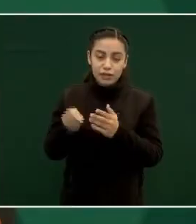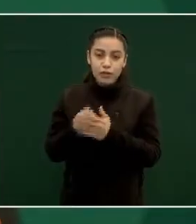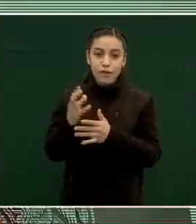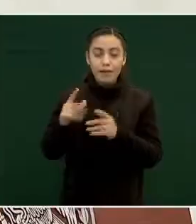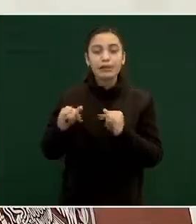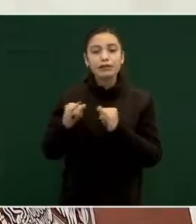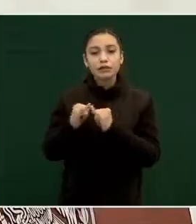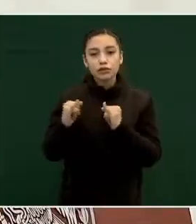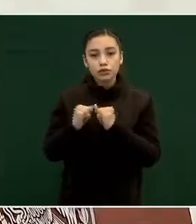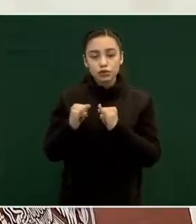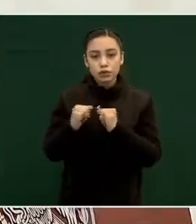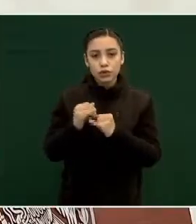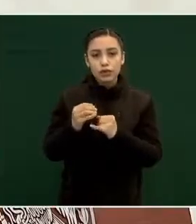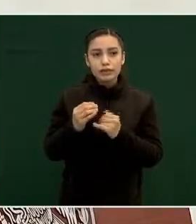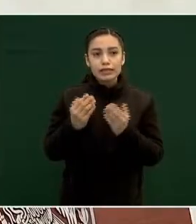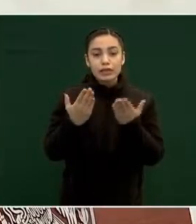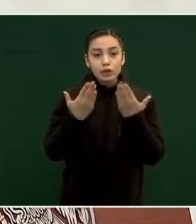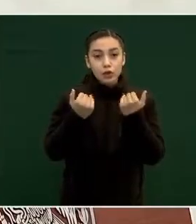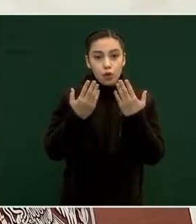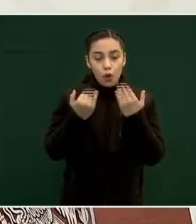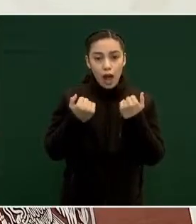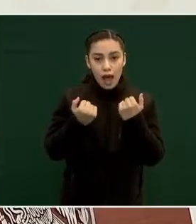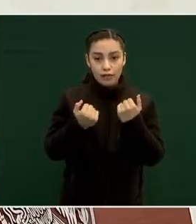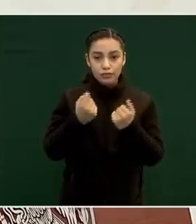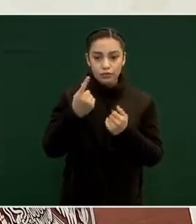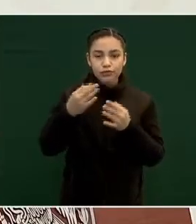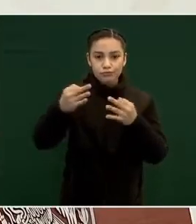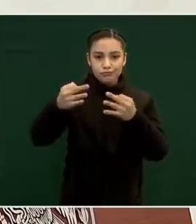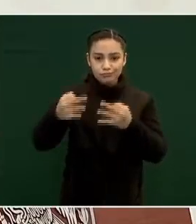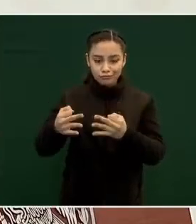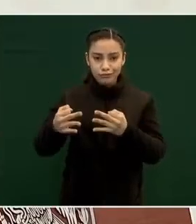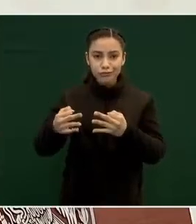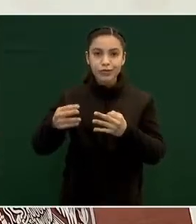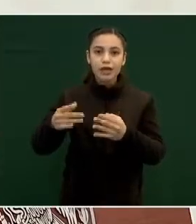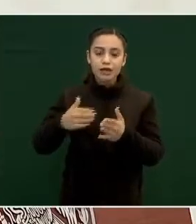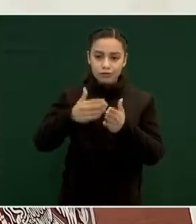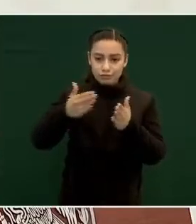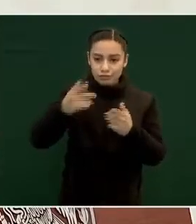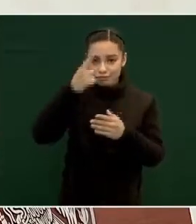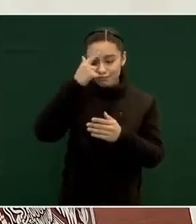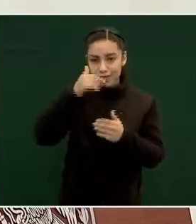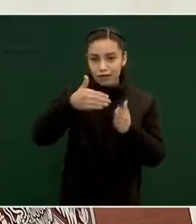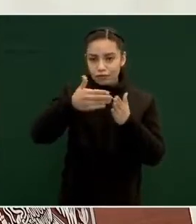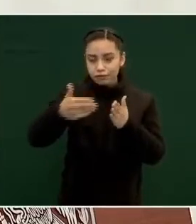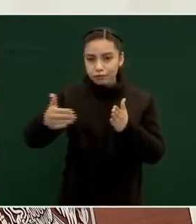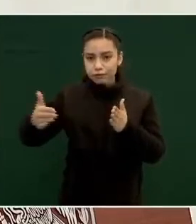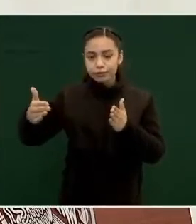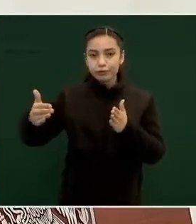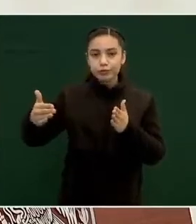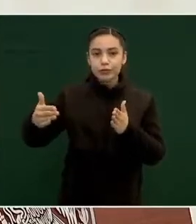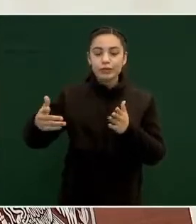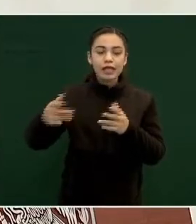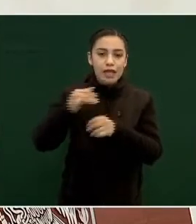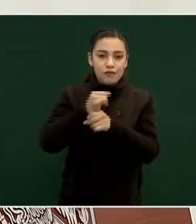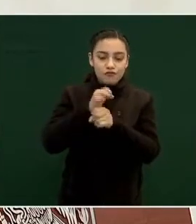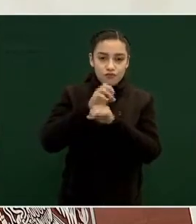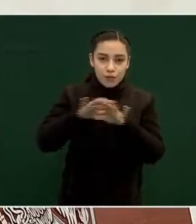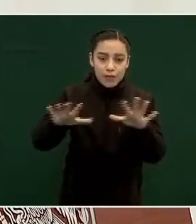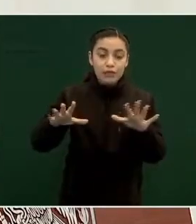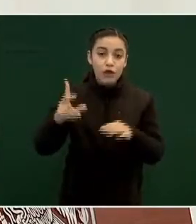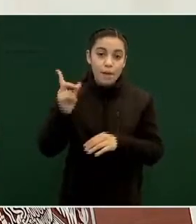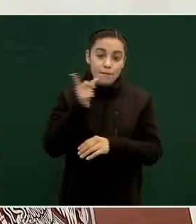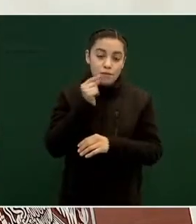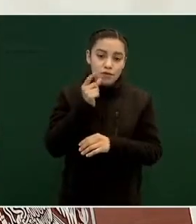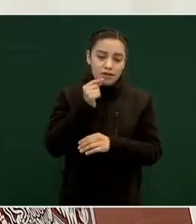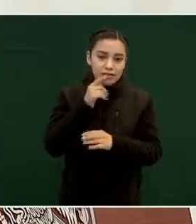analice y convierta en productos, en recomendaciones, toda la información policial que